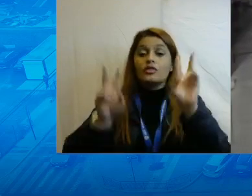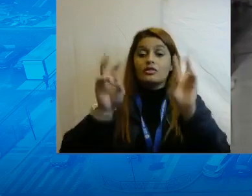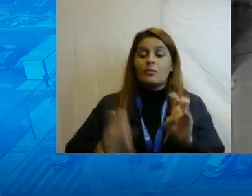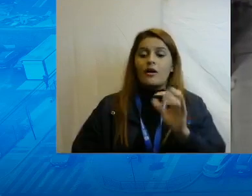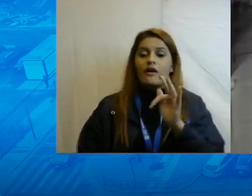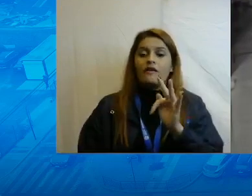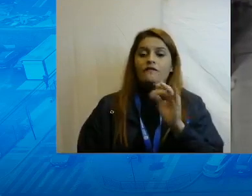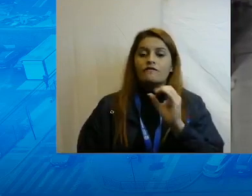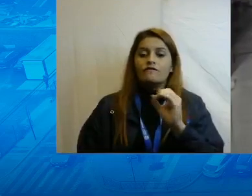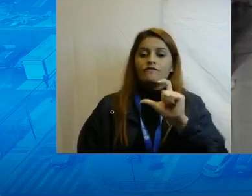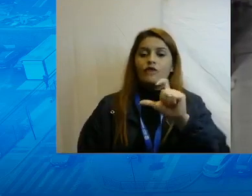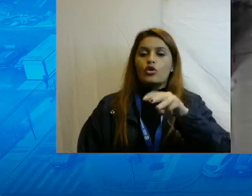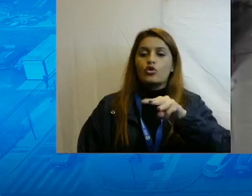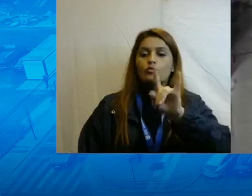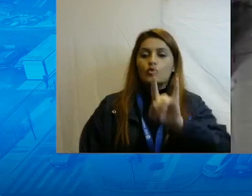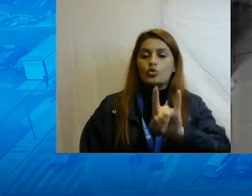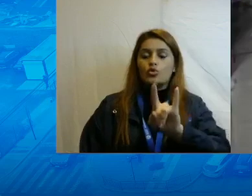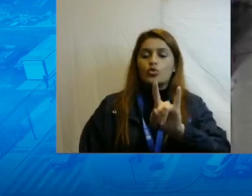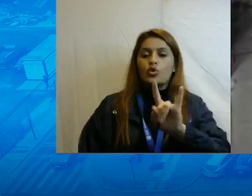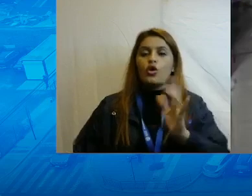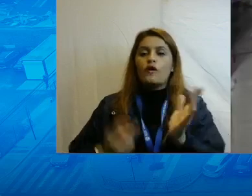2023. Concejal Rojas.